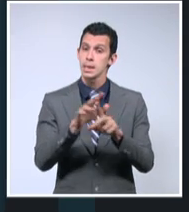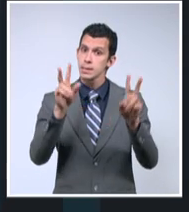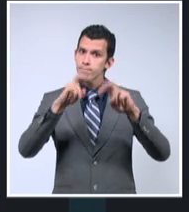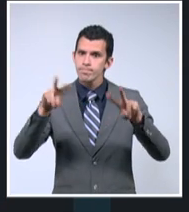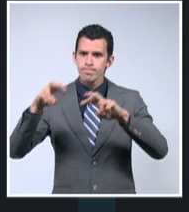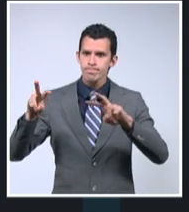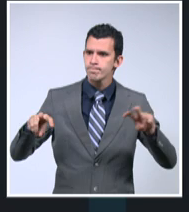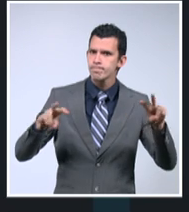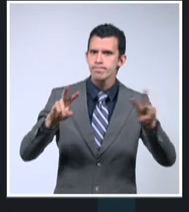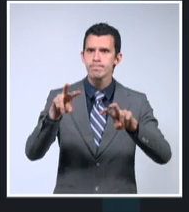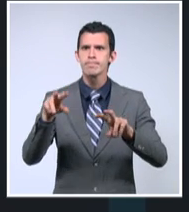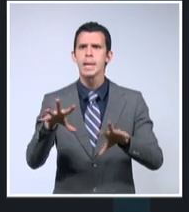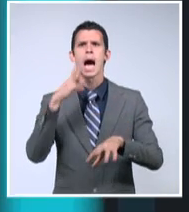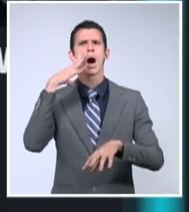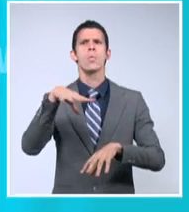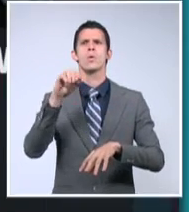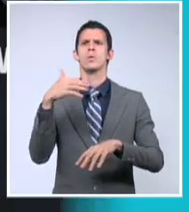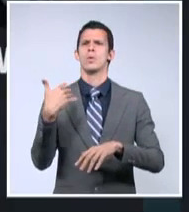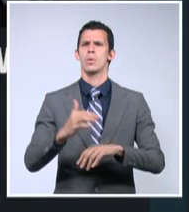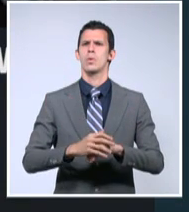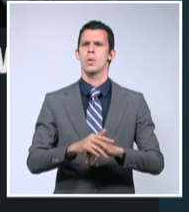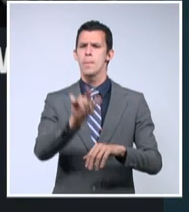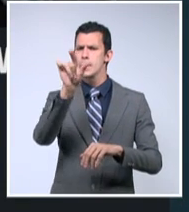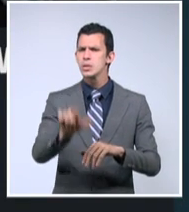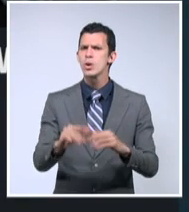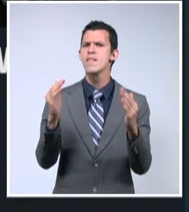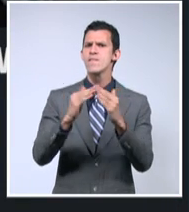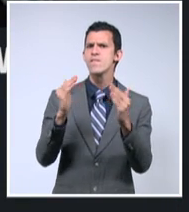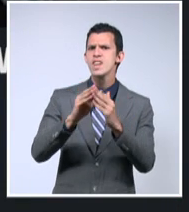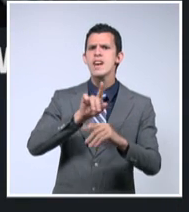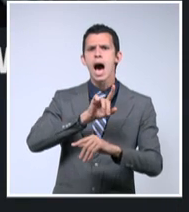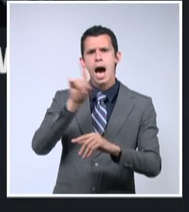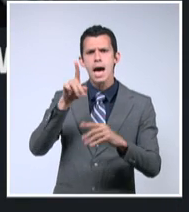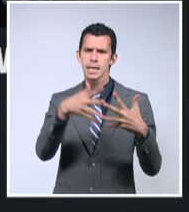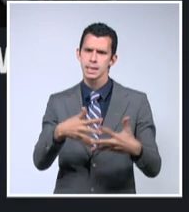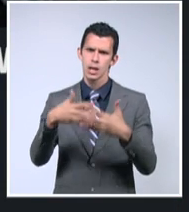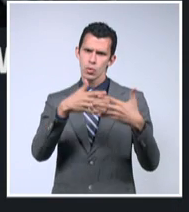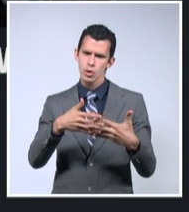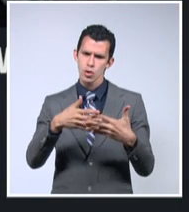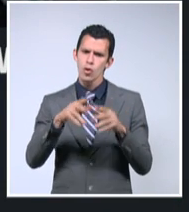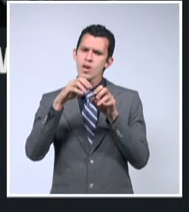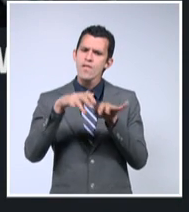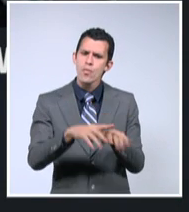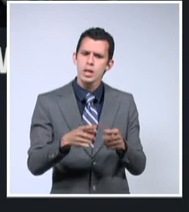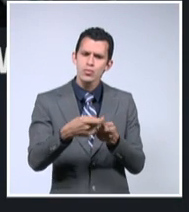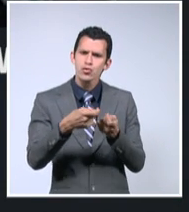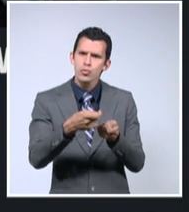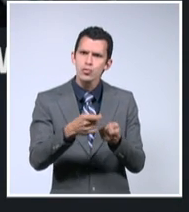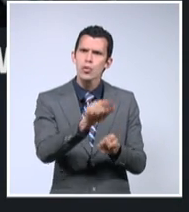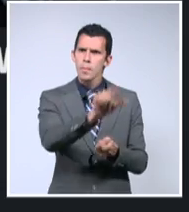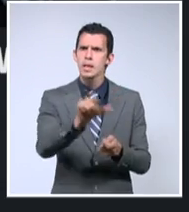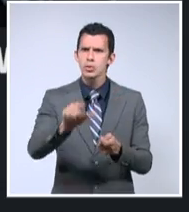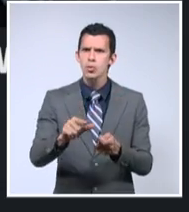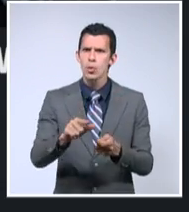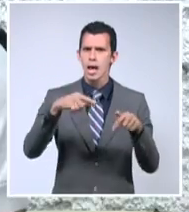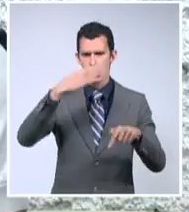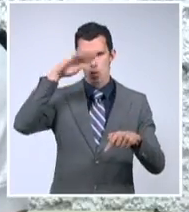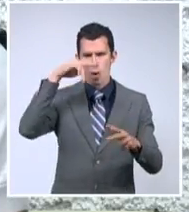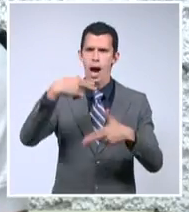residentes estadounidenses de origen cubano, los terroristas William Cabreras González y Michelle Naranjo